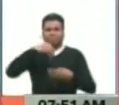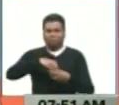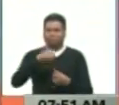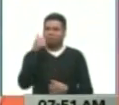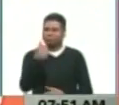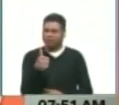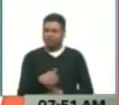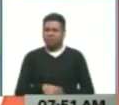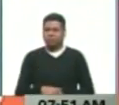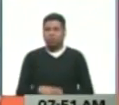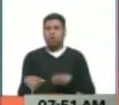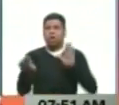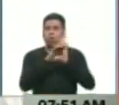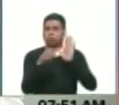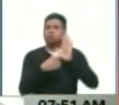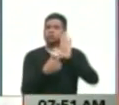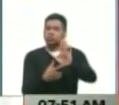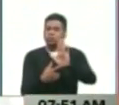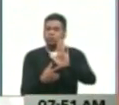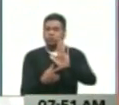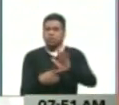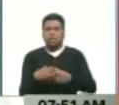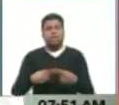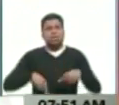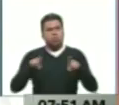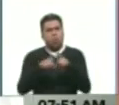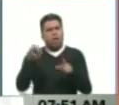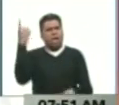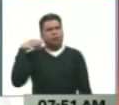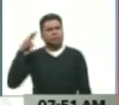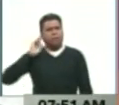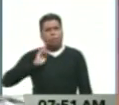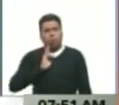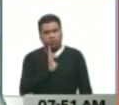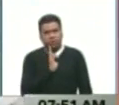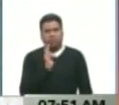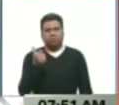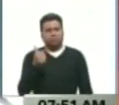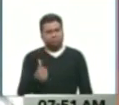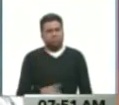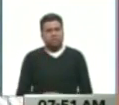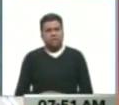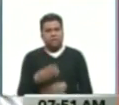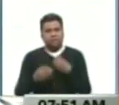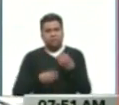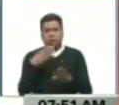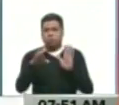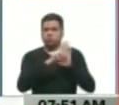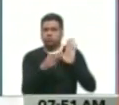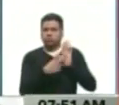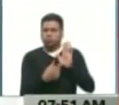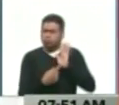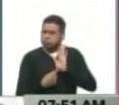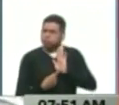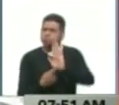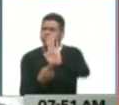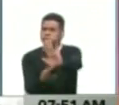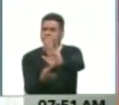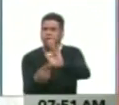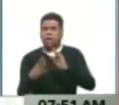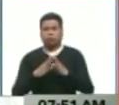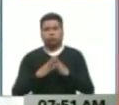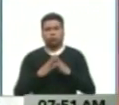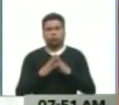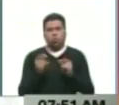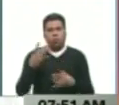tuviese la índole de Bolívar, tenía que ser una constitución que estuviese visibilizando lo más